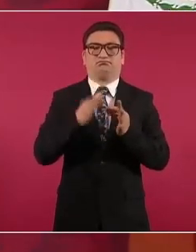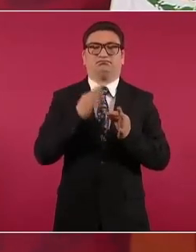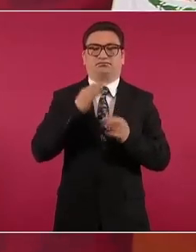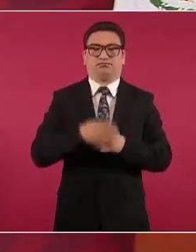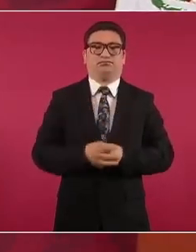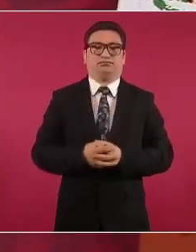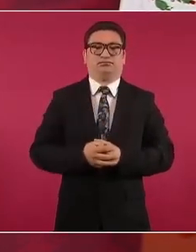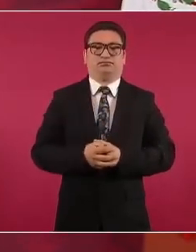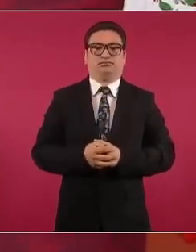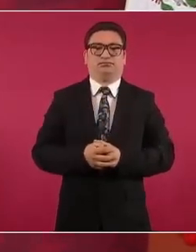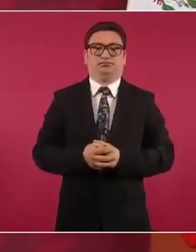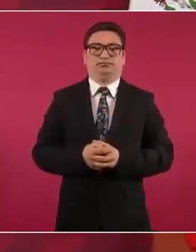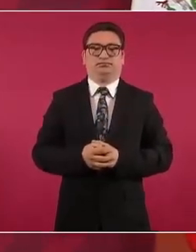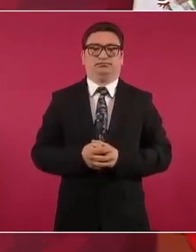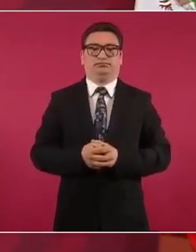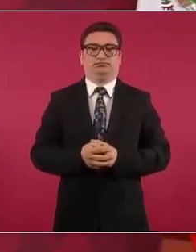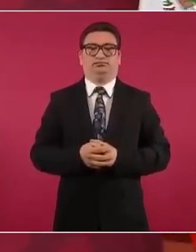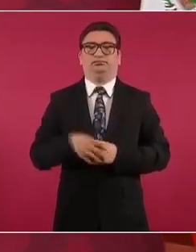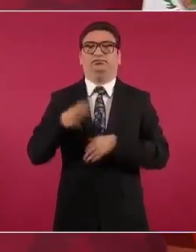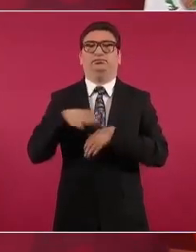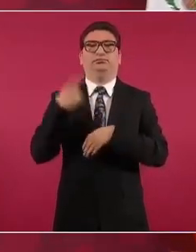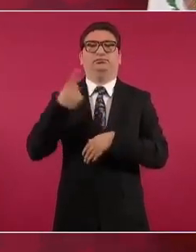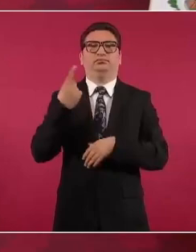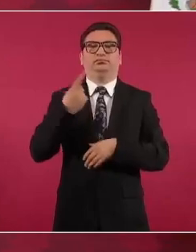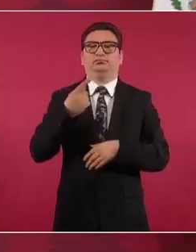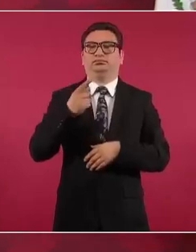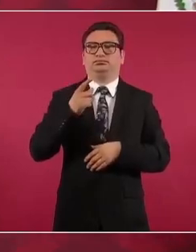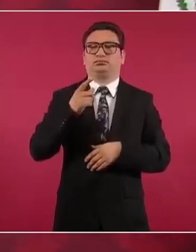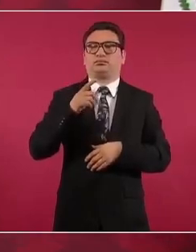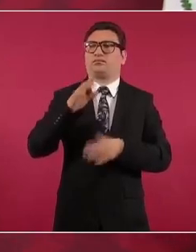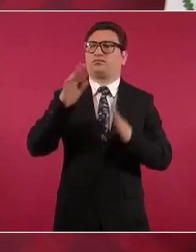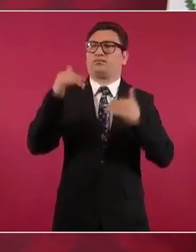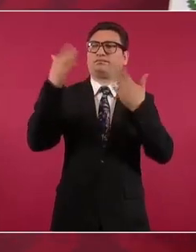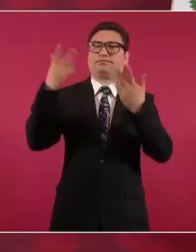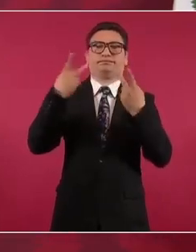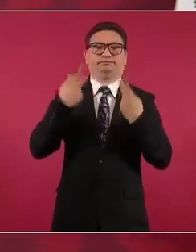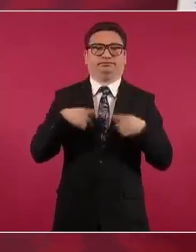porque cuando la gente no sale